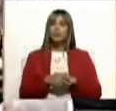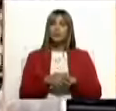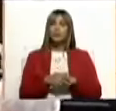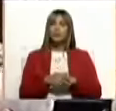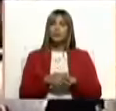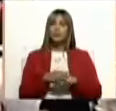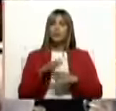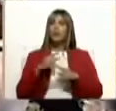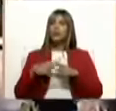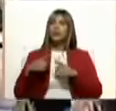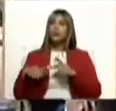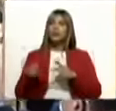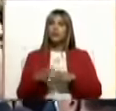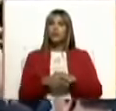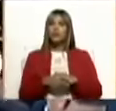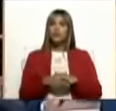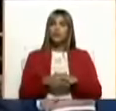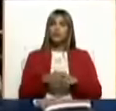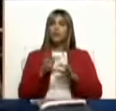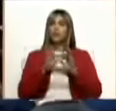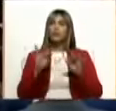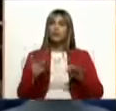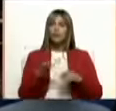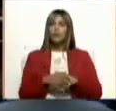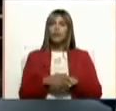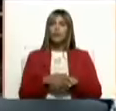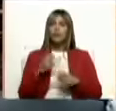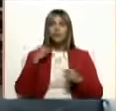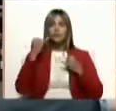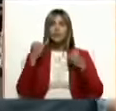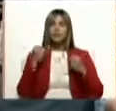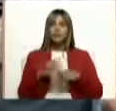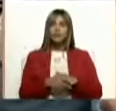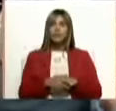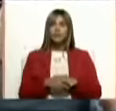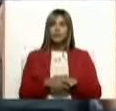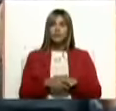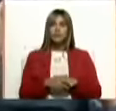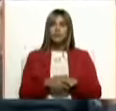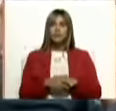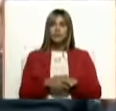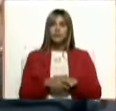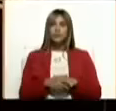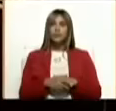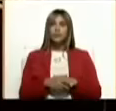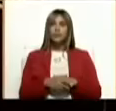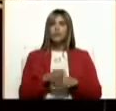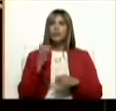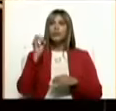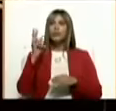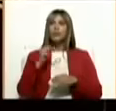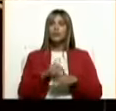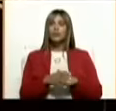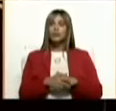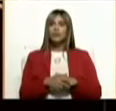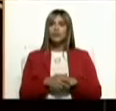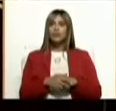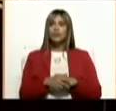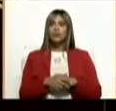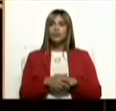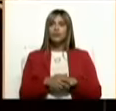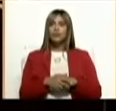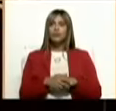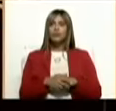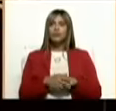por distintas formas de iniciativa. Una de ellas, la iniciativa de la Asamblea Nacional.